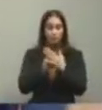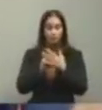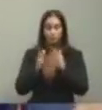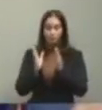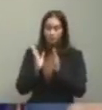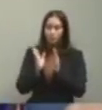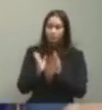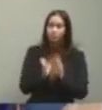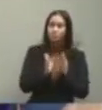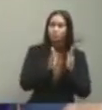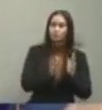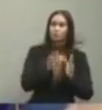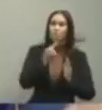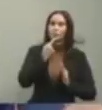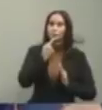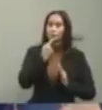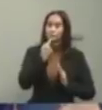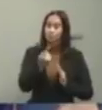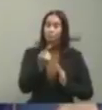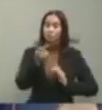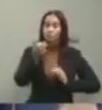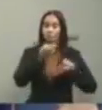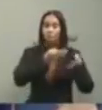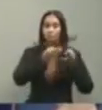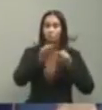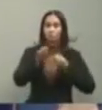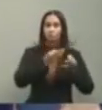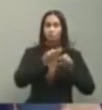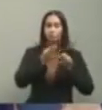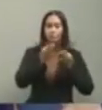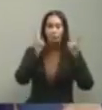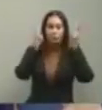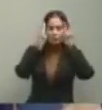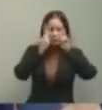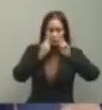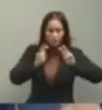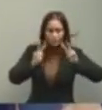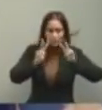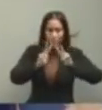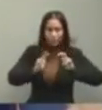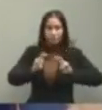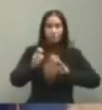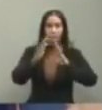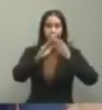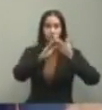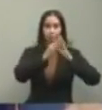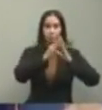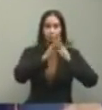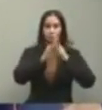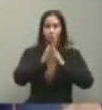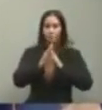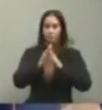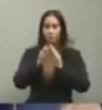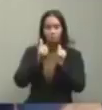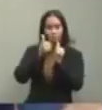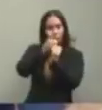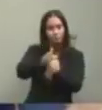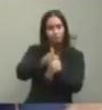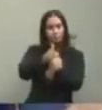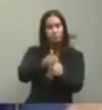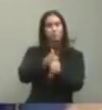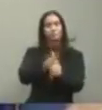yo le he dicho que hacemos vigilancia domiciliaria o sea seguimiento